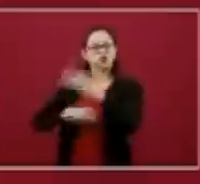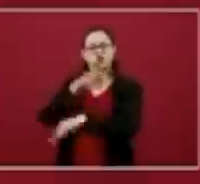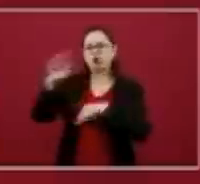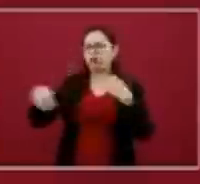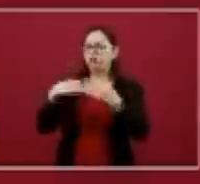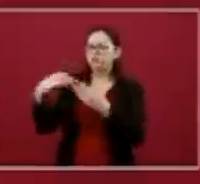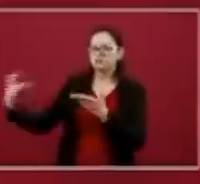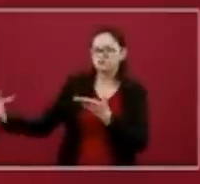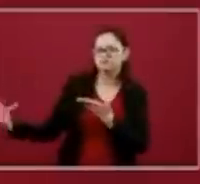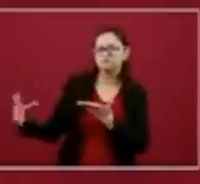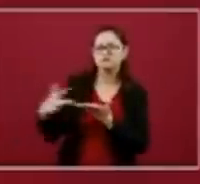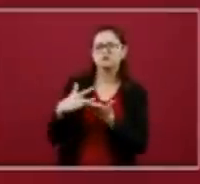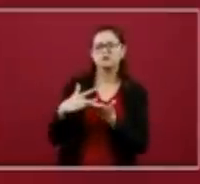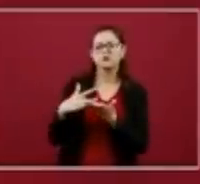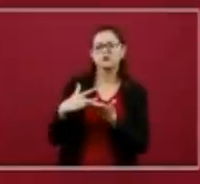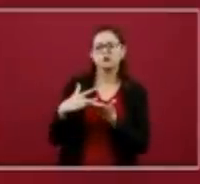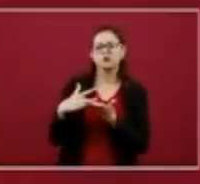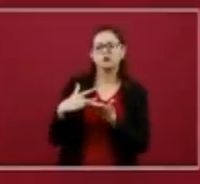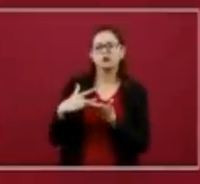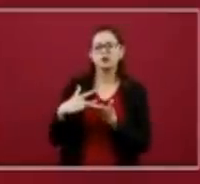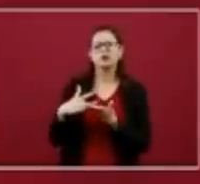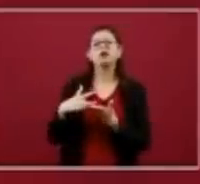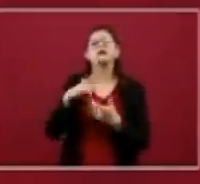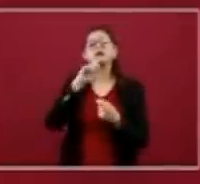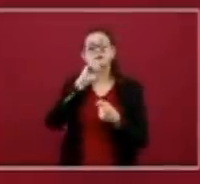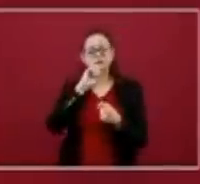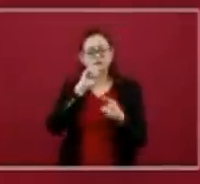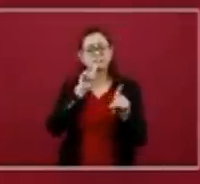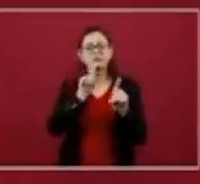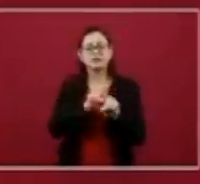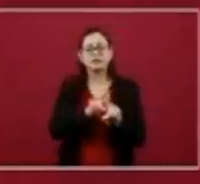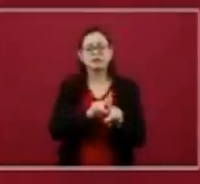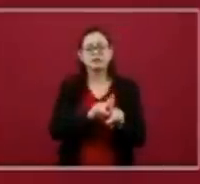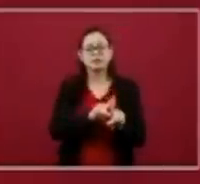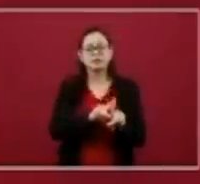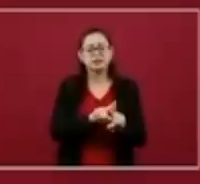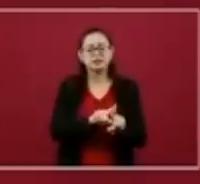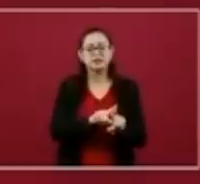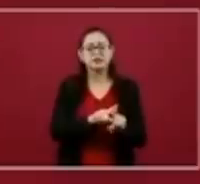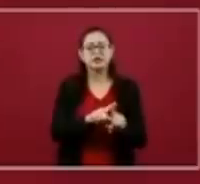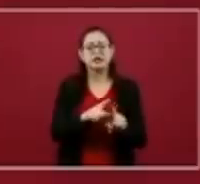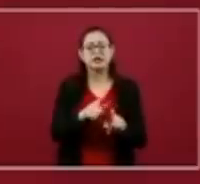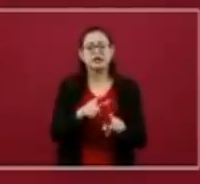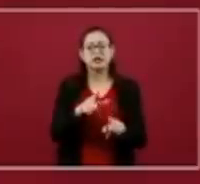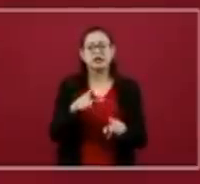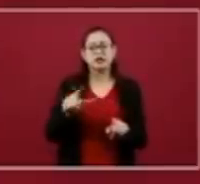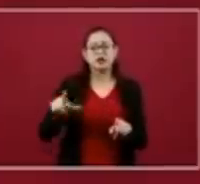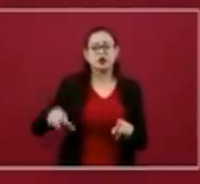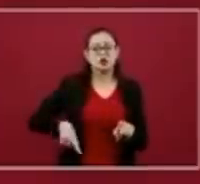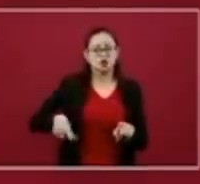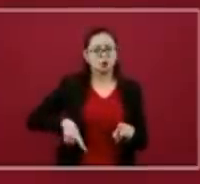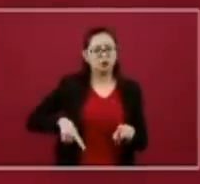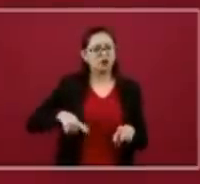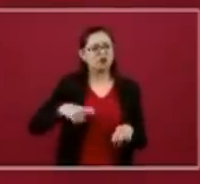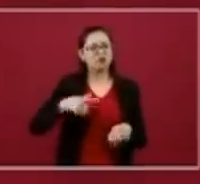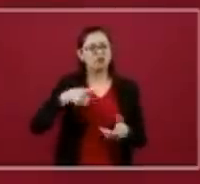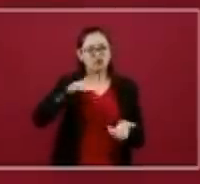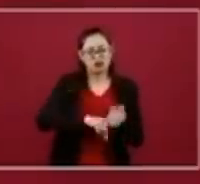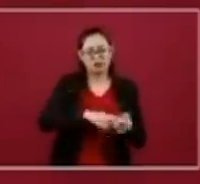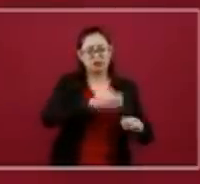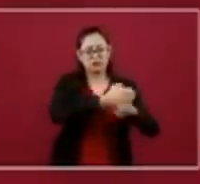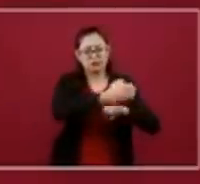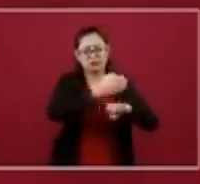también en algunos casos con la participación de los gobiernos de los estados, de